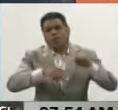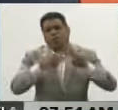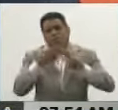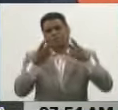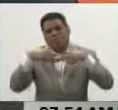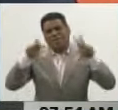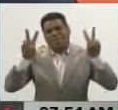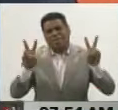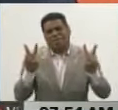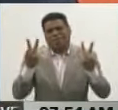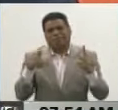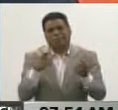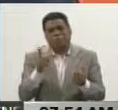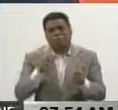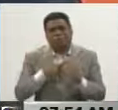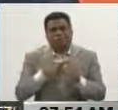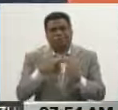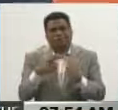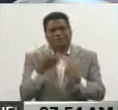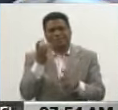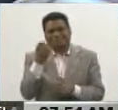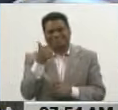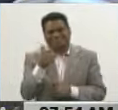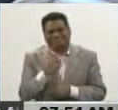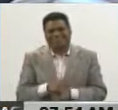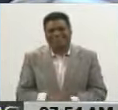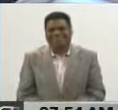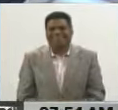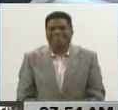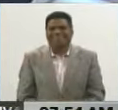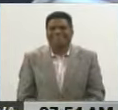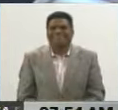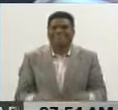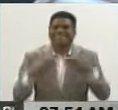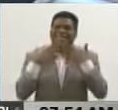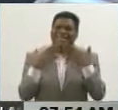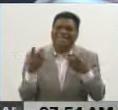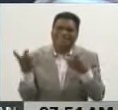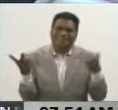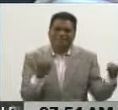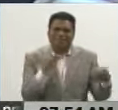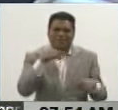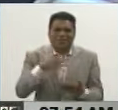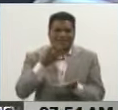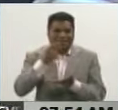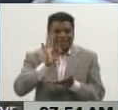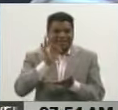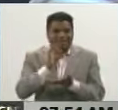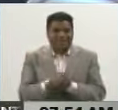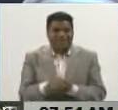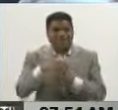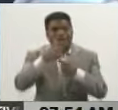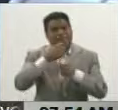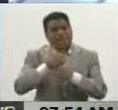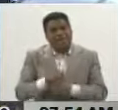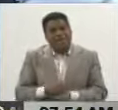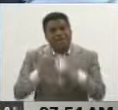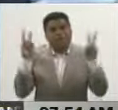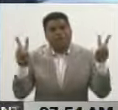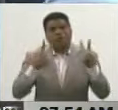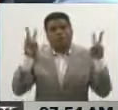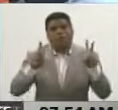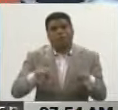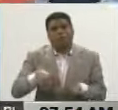nuestro principal tesoro que tenemos en este momento. Gracias, ministro, muchísimas por haber estado gracias. Con nosotros en este desayuno y además esperando una victoria este